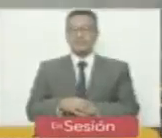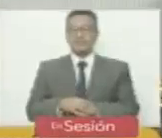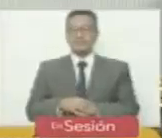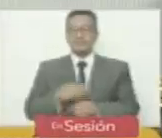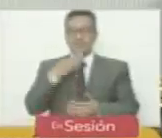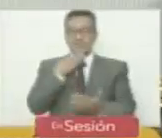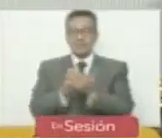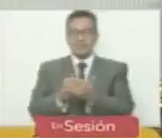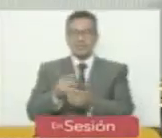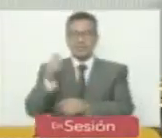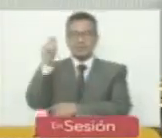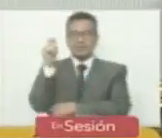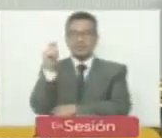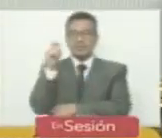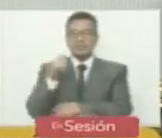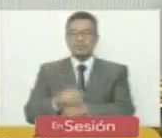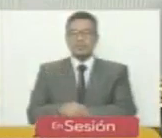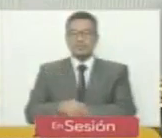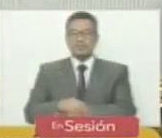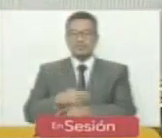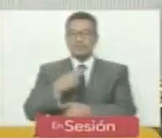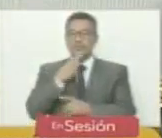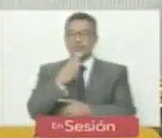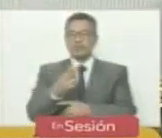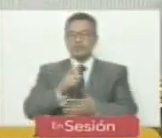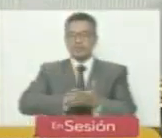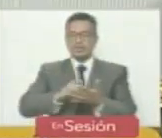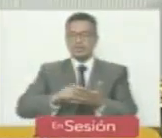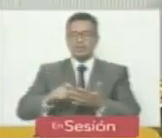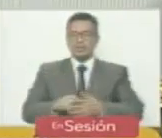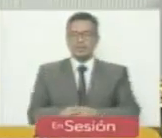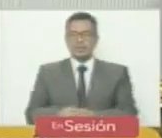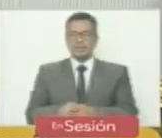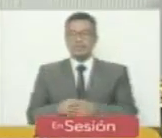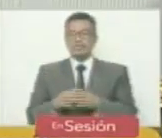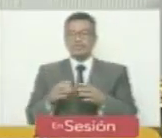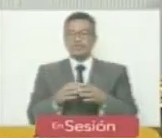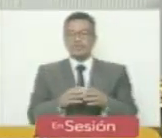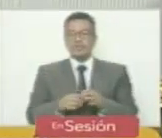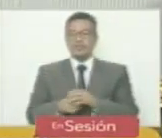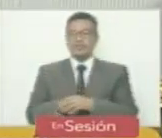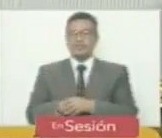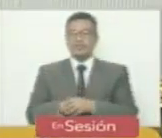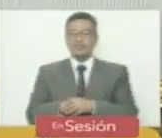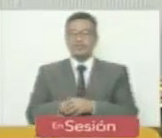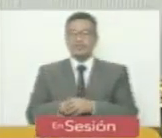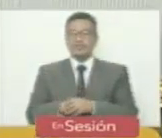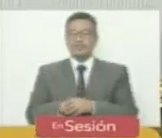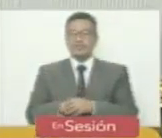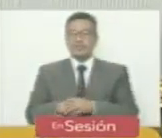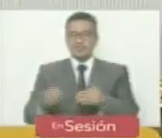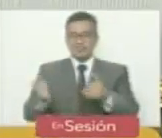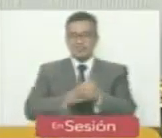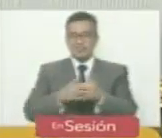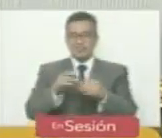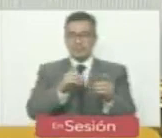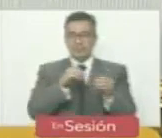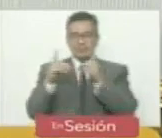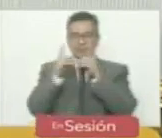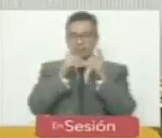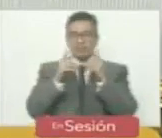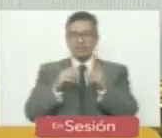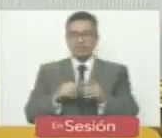Gracias, diputado. No hay más oradores inscritos ni oradoras. Se va a cerrar el debate.